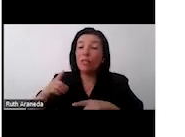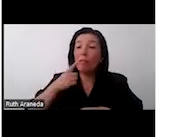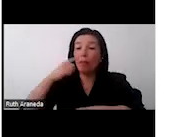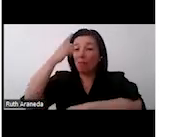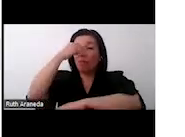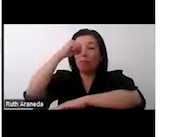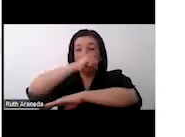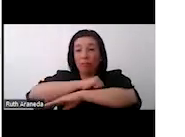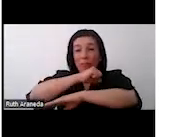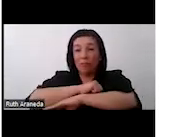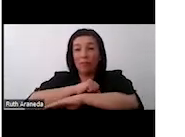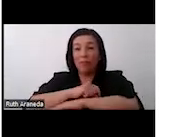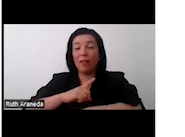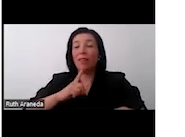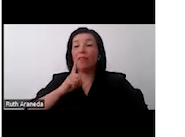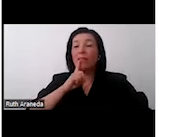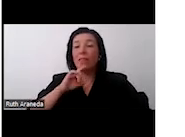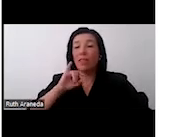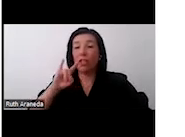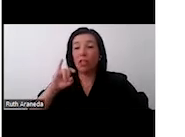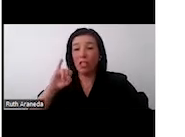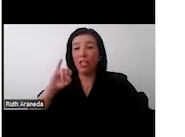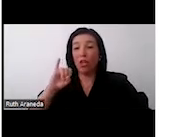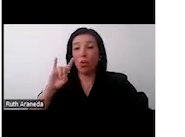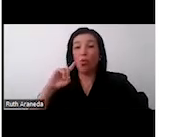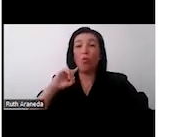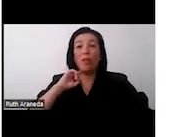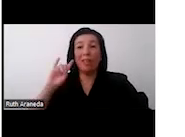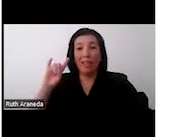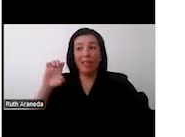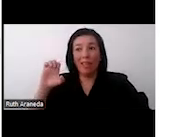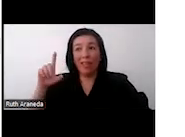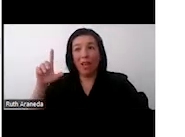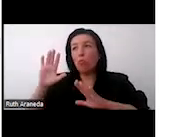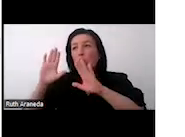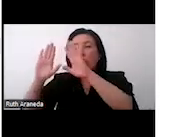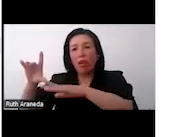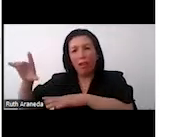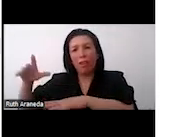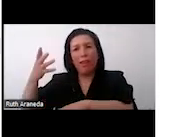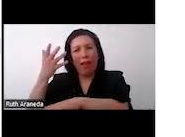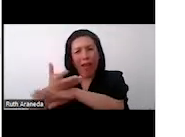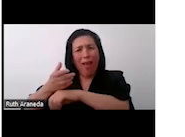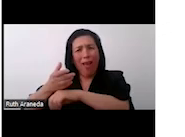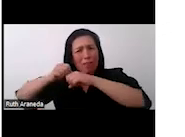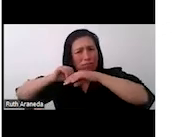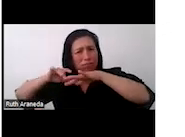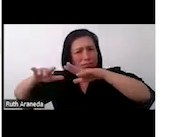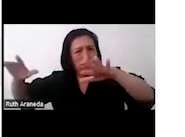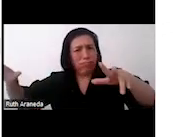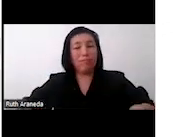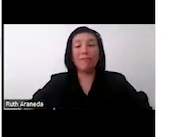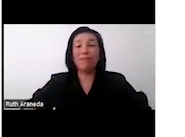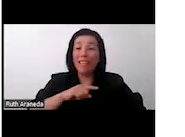ya tienen una población estable, ¿ya? Bueno, el libro Endemicus chilensis solamente habla de estas aves